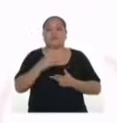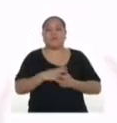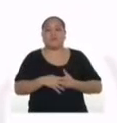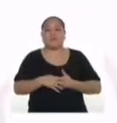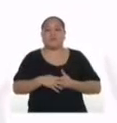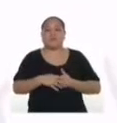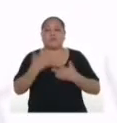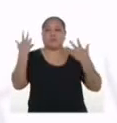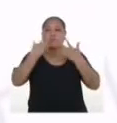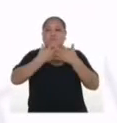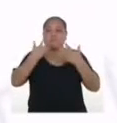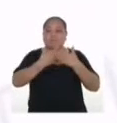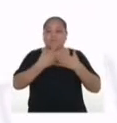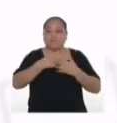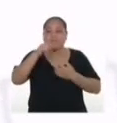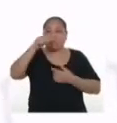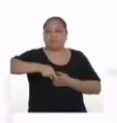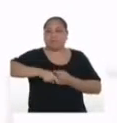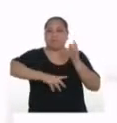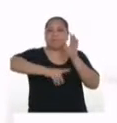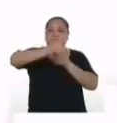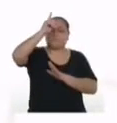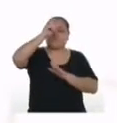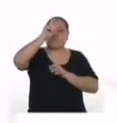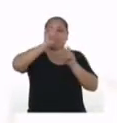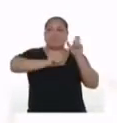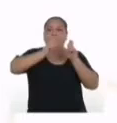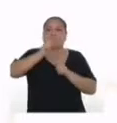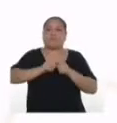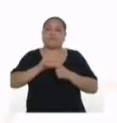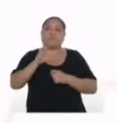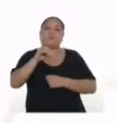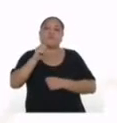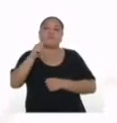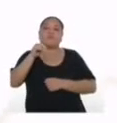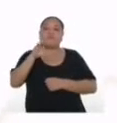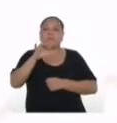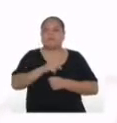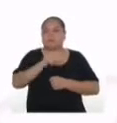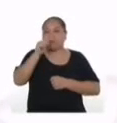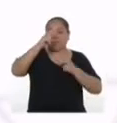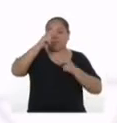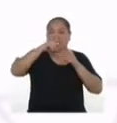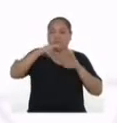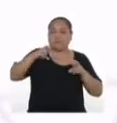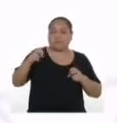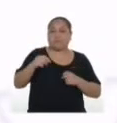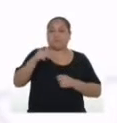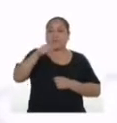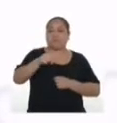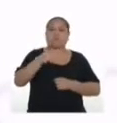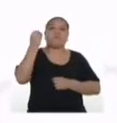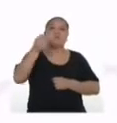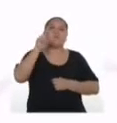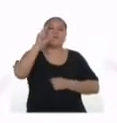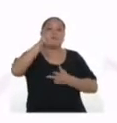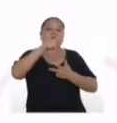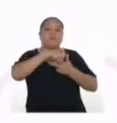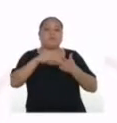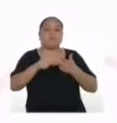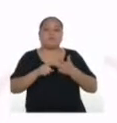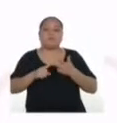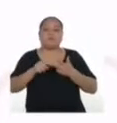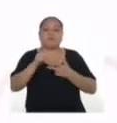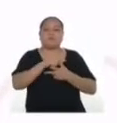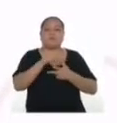relacionados a la cuenca que condicionan el desarrollo humano. Y ahí hemos realizado otra subdivisión, porque son 3